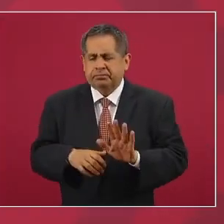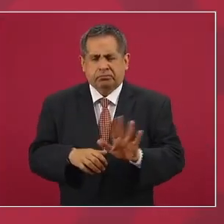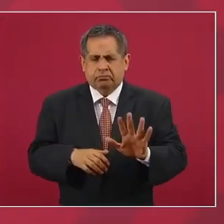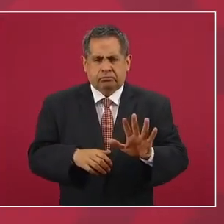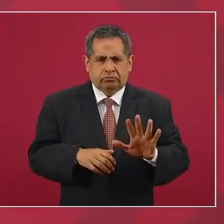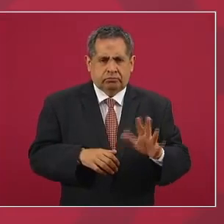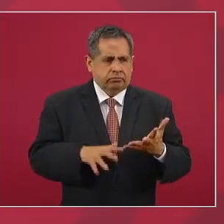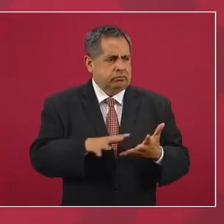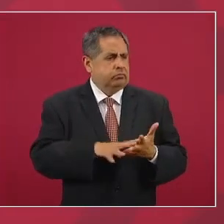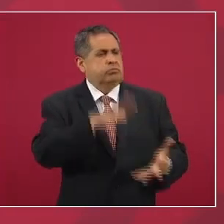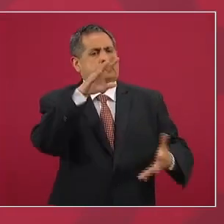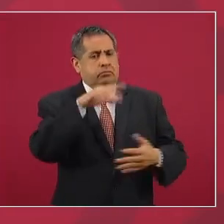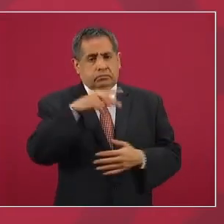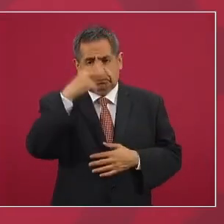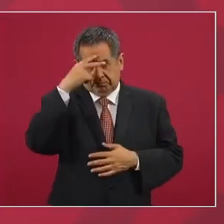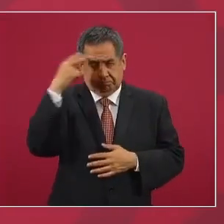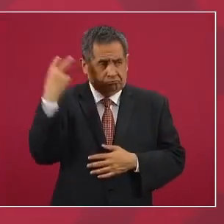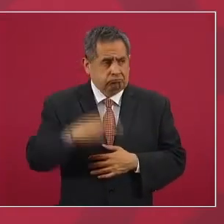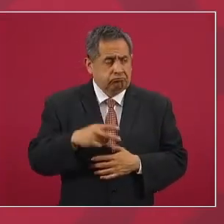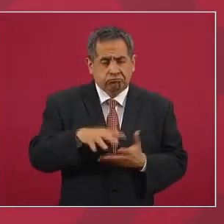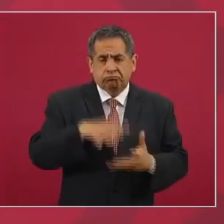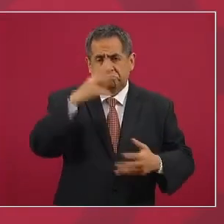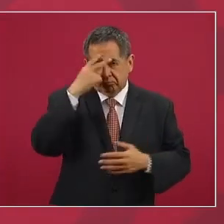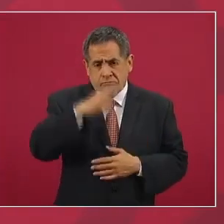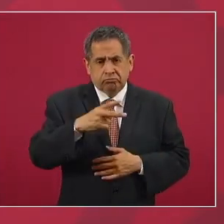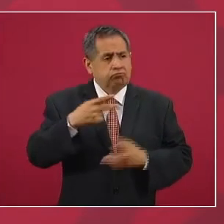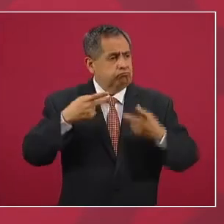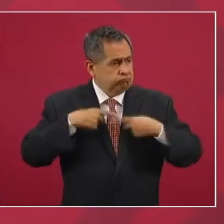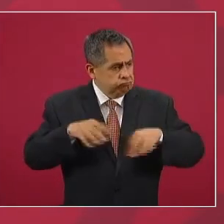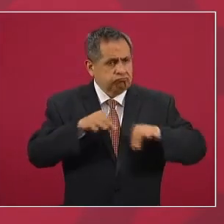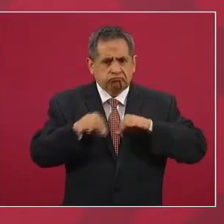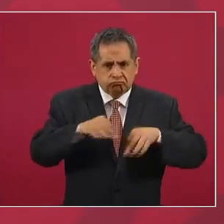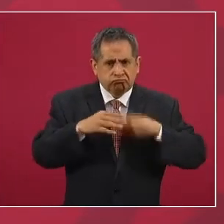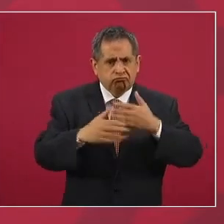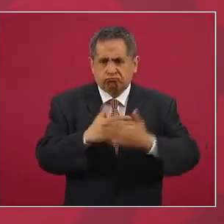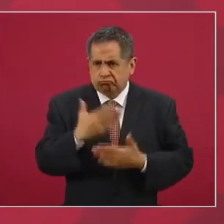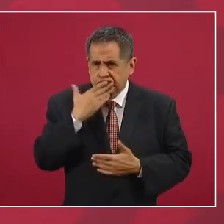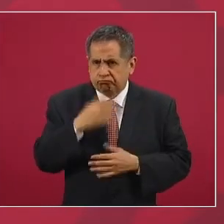La mayoría de los empresarios de México es gente trabajadora